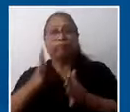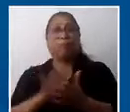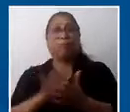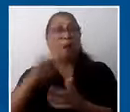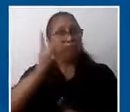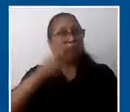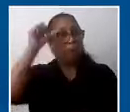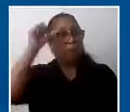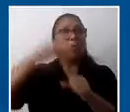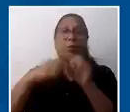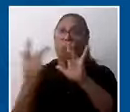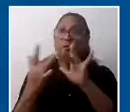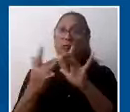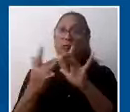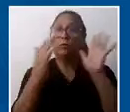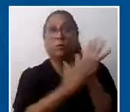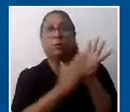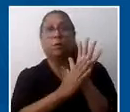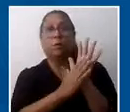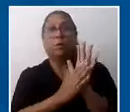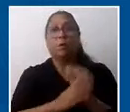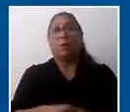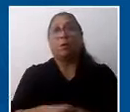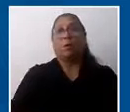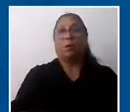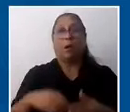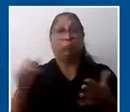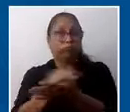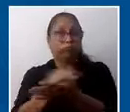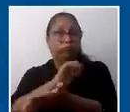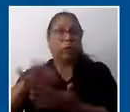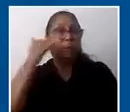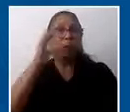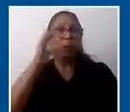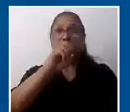Recuerden que pueden comunicarse con la Defensoría del Pueblo a las líneas gratuitas